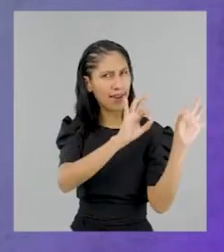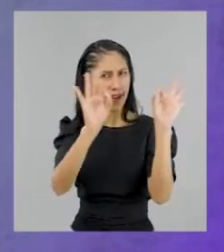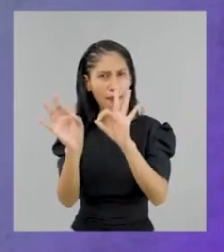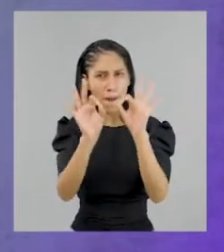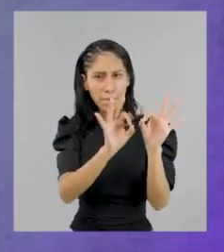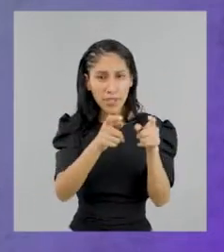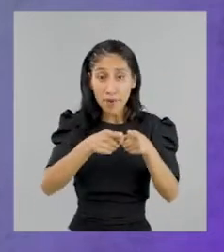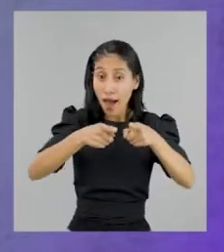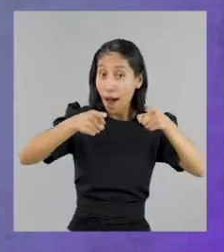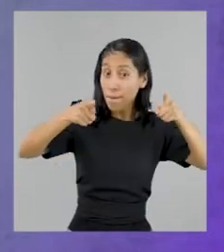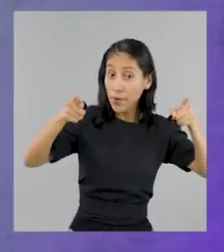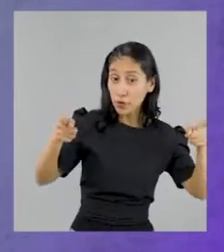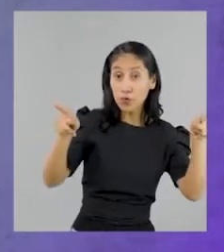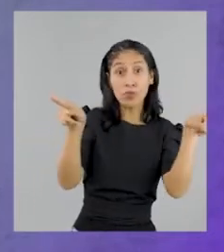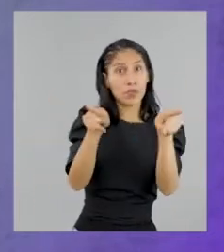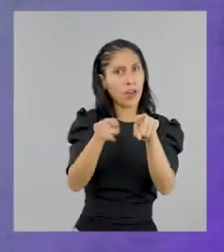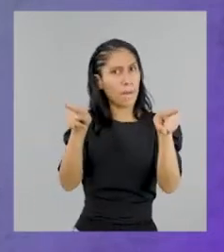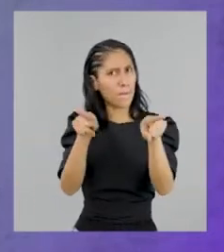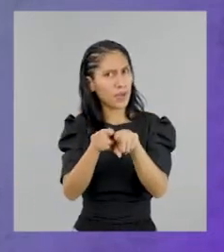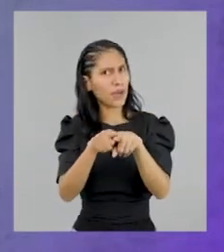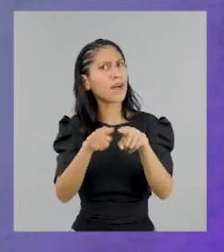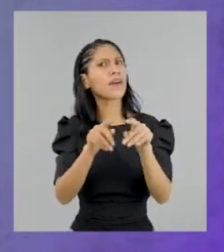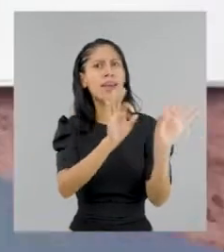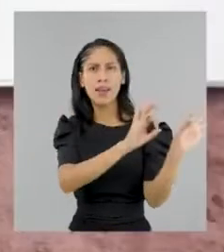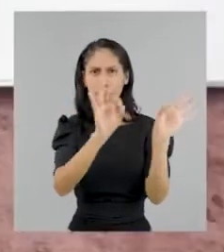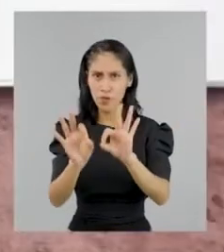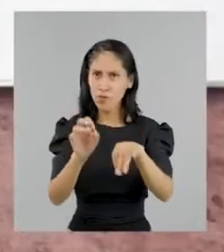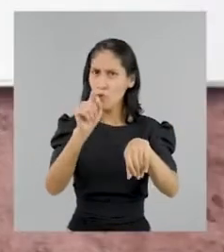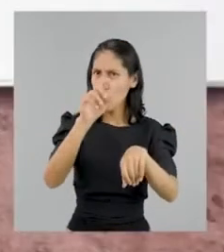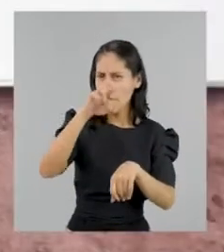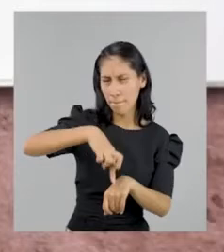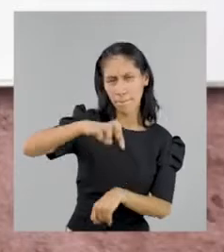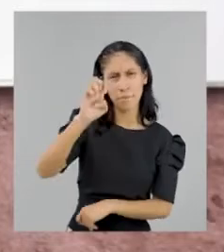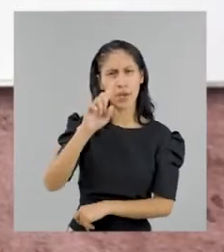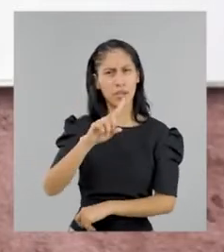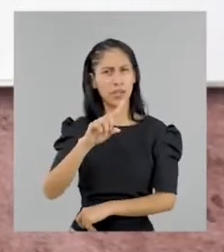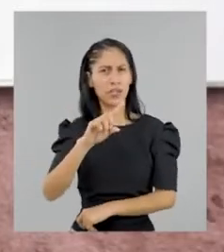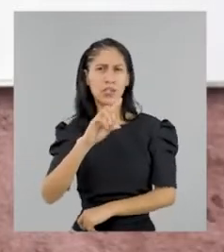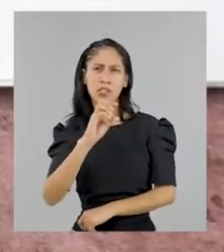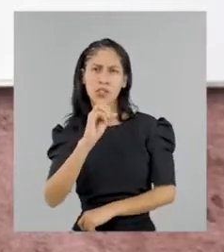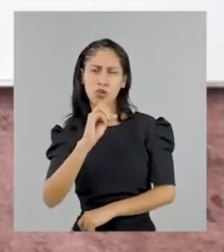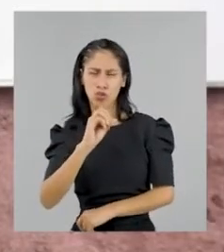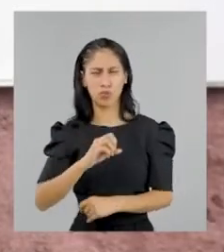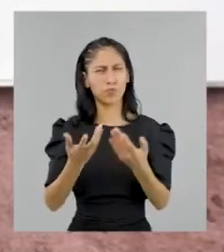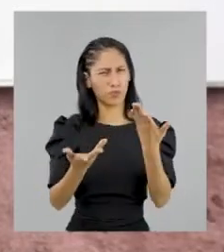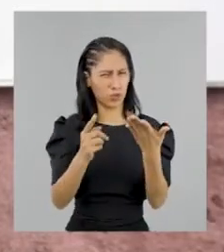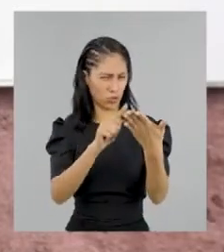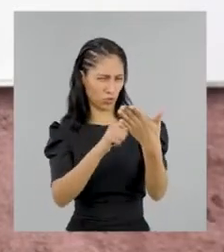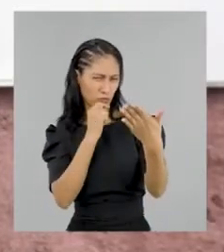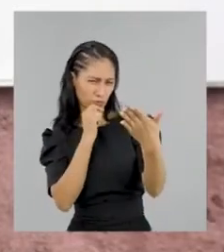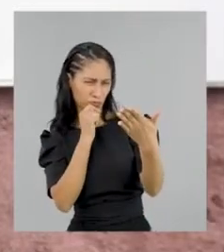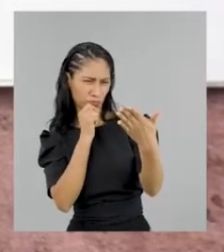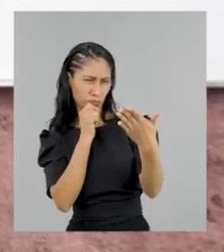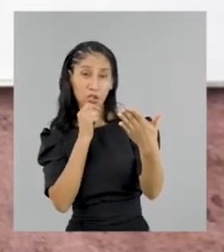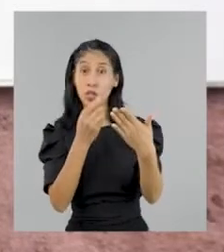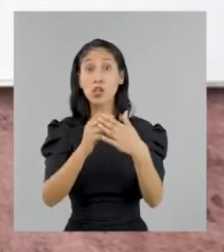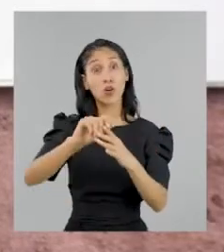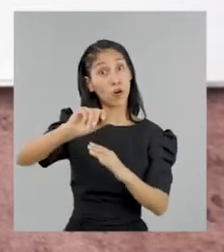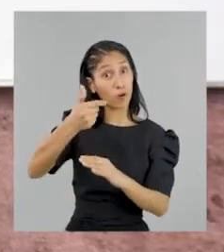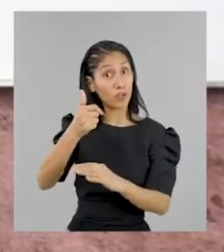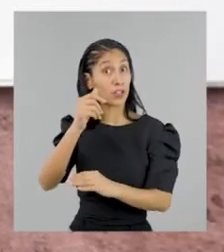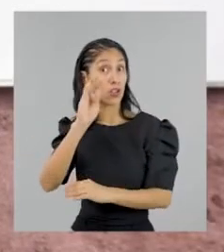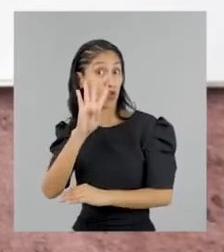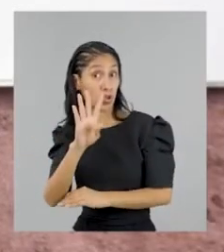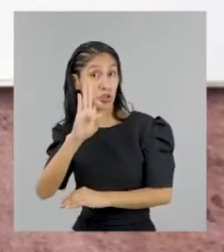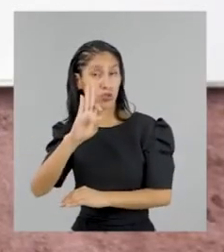misma amplitud y el mismo periodo. Por eso, estas funciones son importantes. Las otras